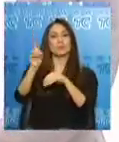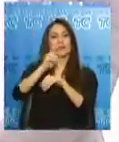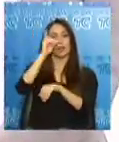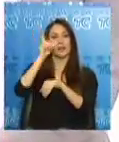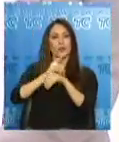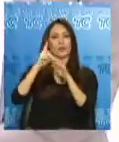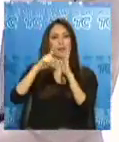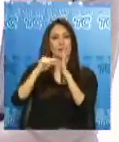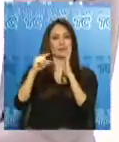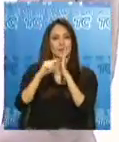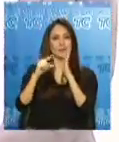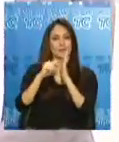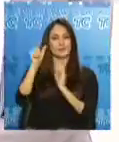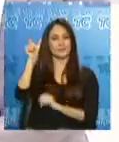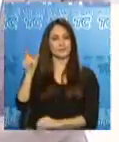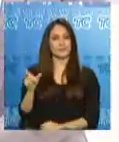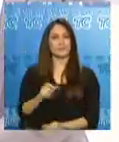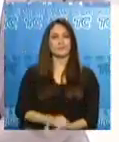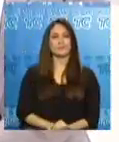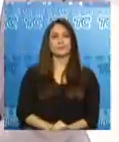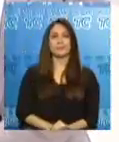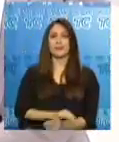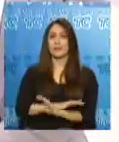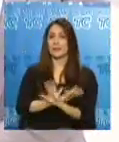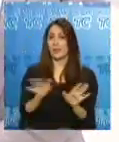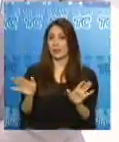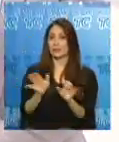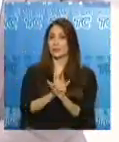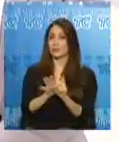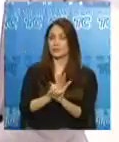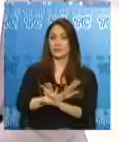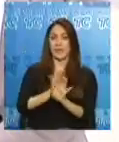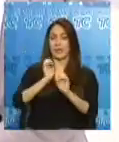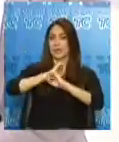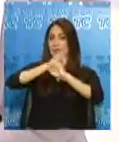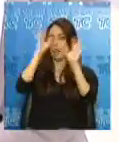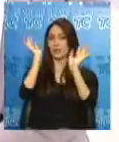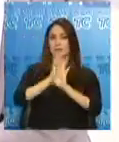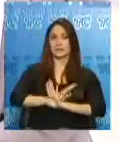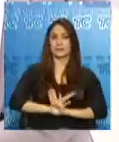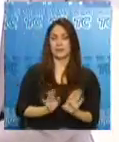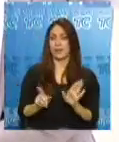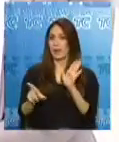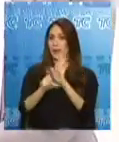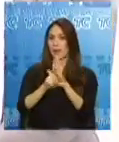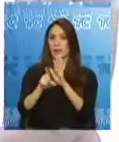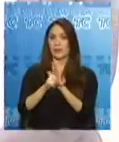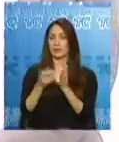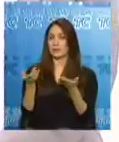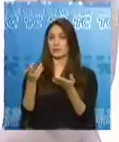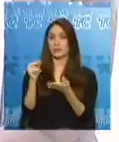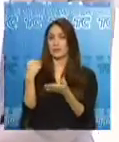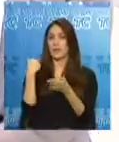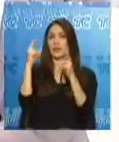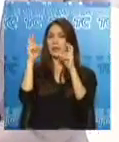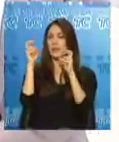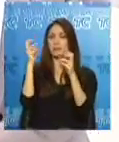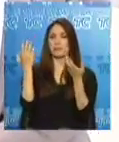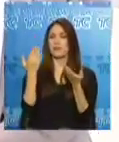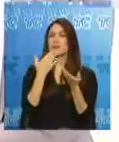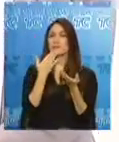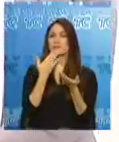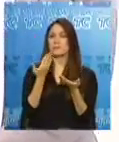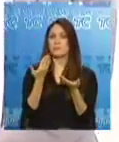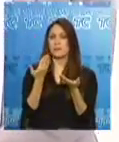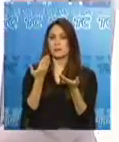Rentas Internas, ingeniera Paola Hidalgo, si el tema ya está lo suficientemente aclarado, si efectivamente esta ley no tiene fines fiscales. ¿Cómo aseguran